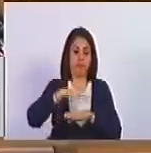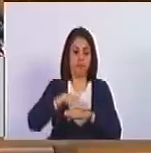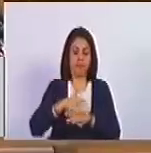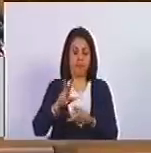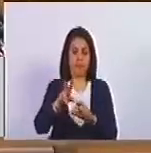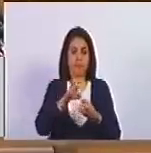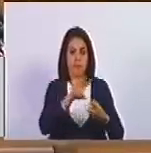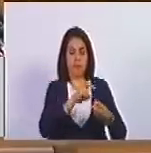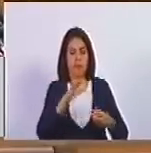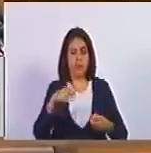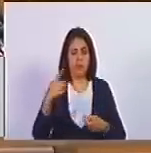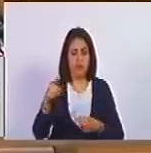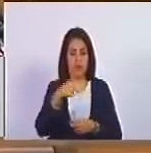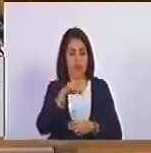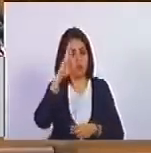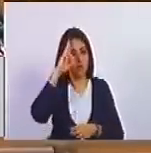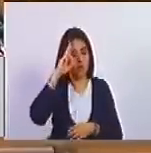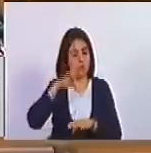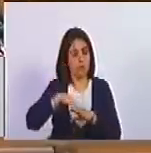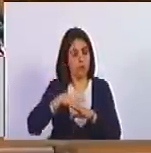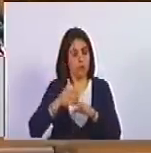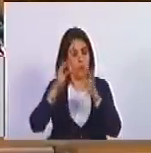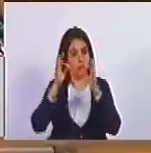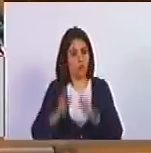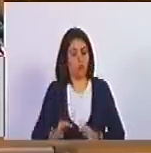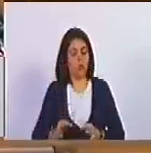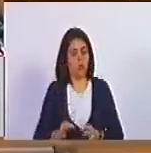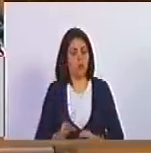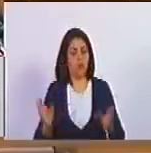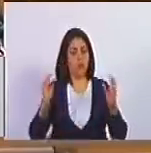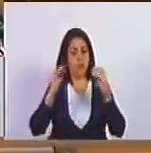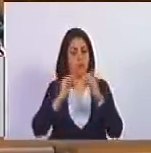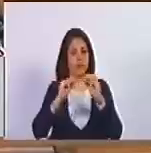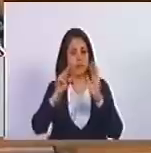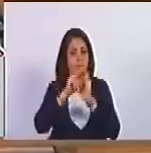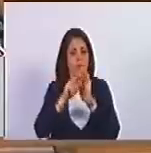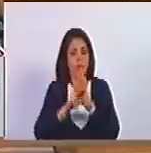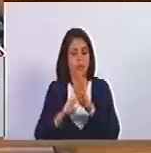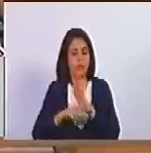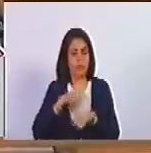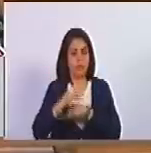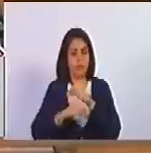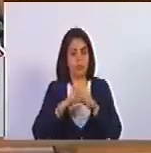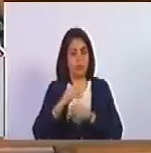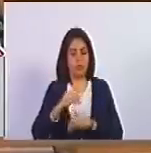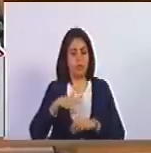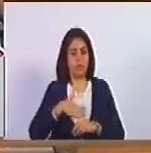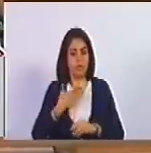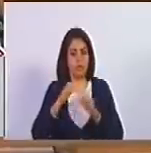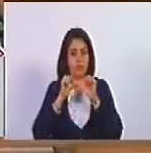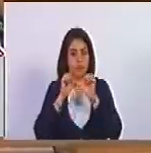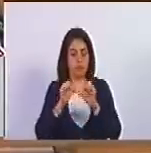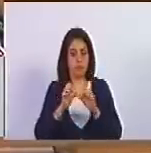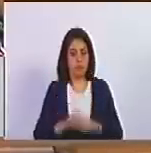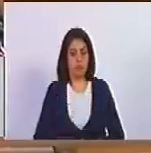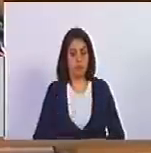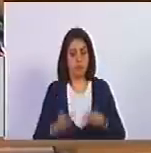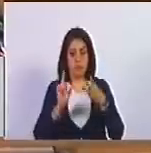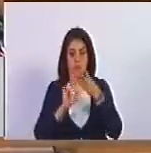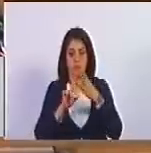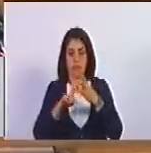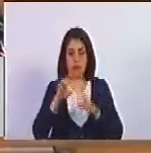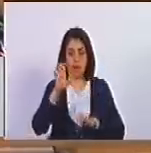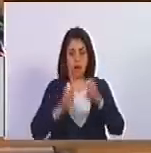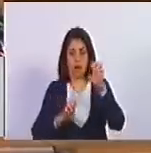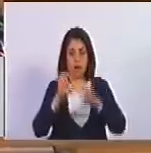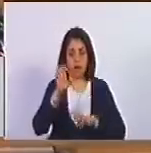Tributaria cuando existan razones que lo justifiquen, conforme a la normativa que a tales efectos se establezca. 3.